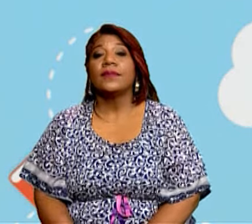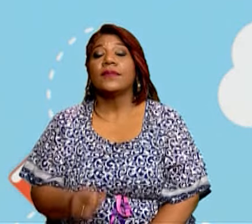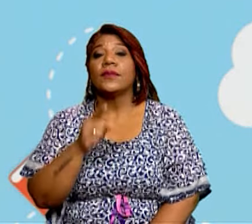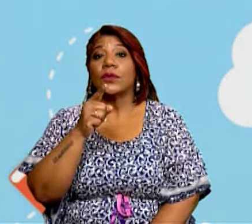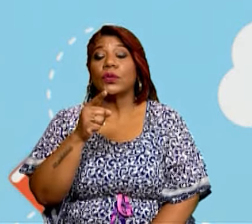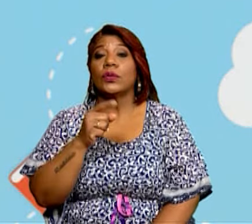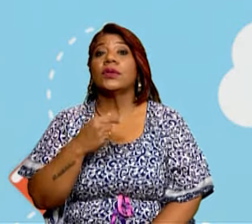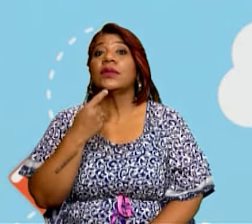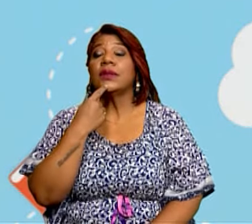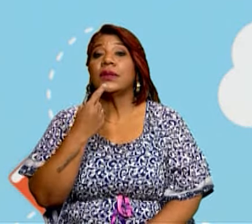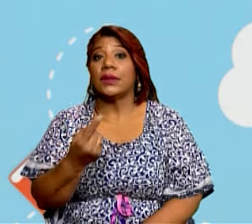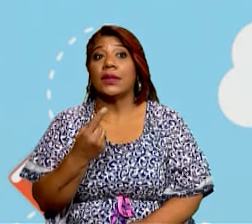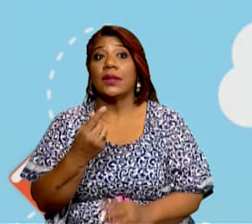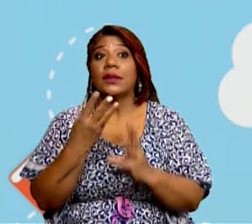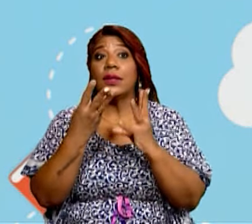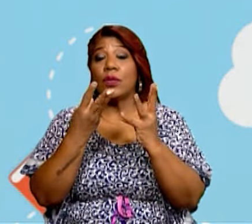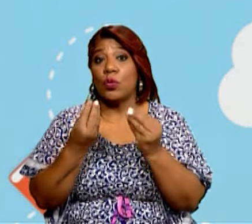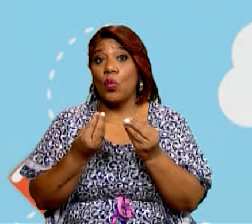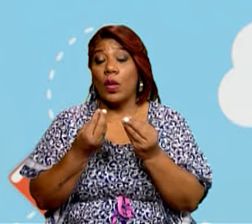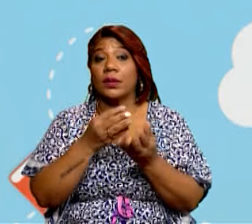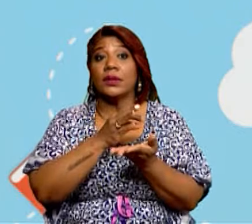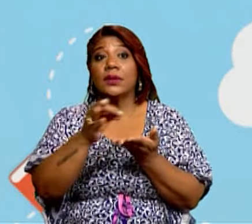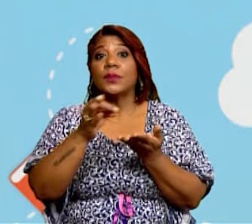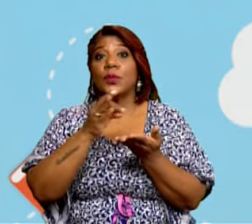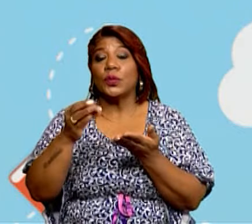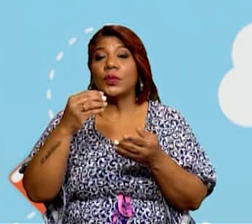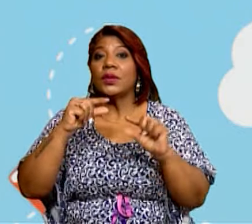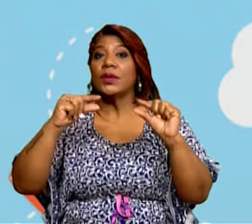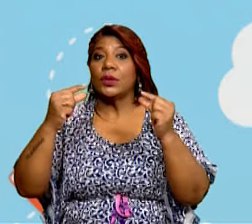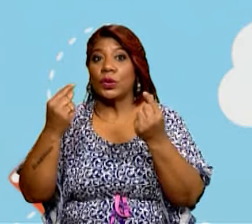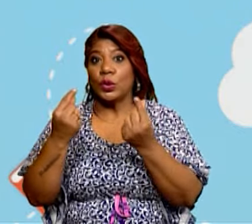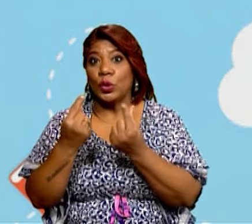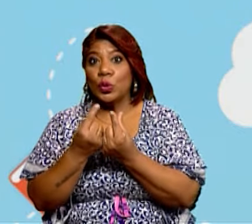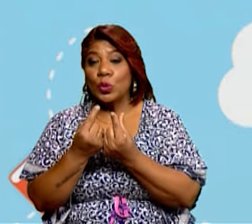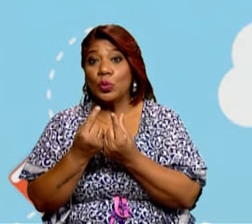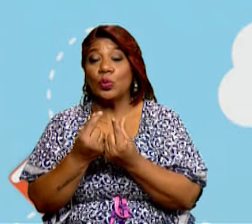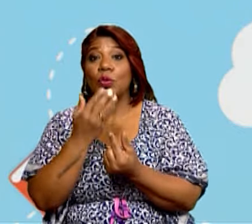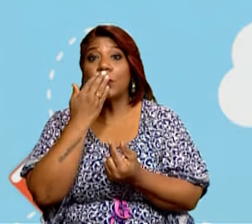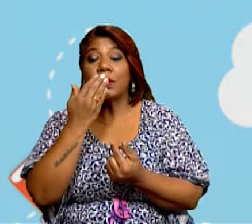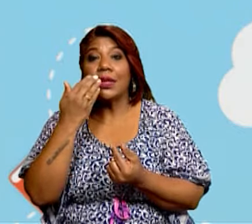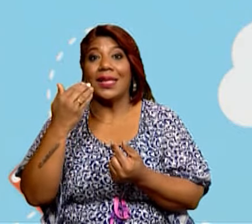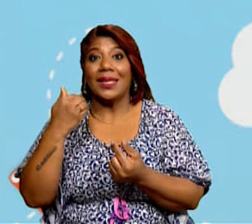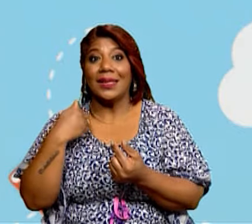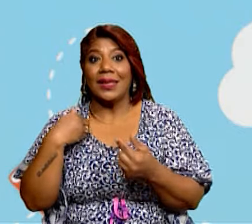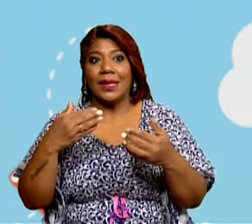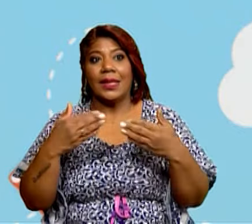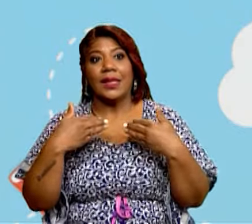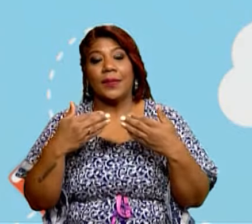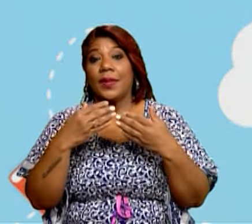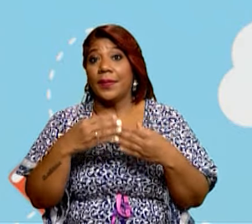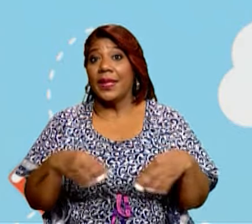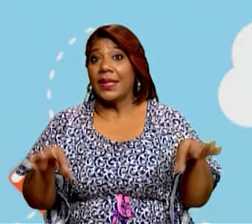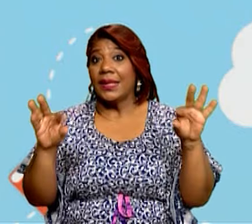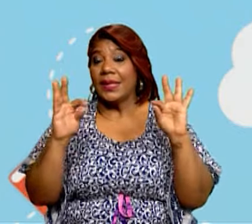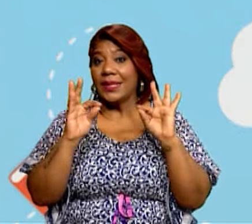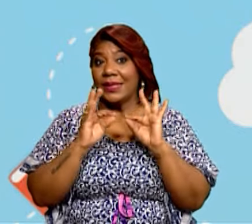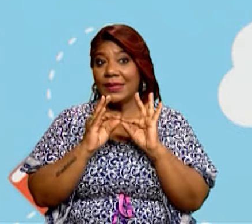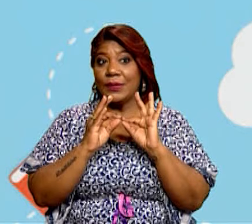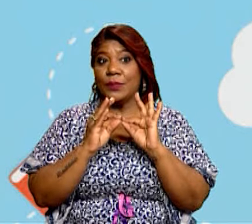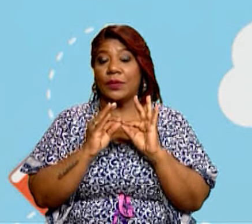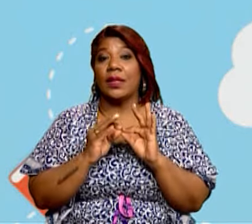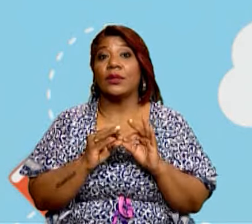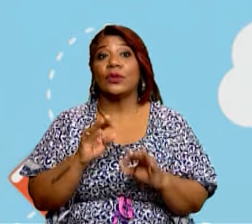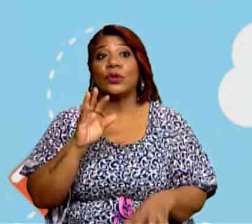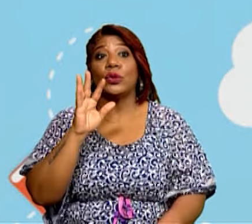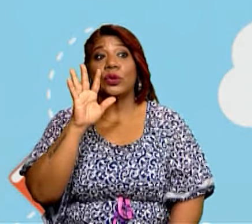puedas enviárselo a tu maestra. Tómale una foto de pantalla. Este es un llenar espacio. Dice qué es